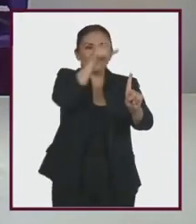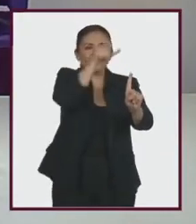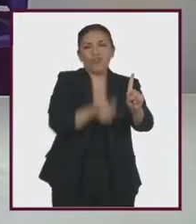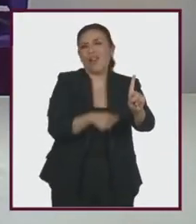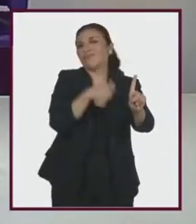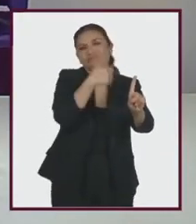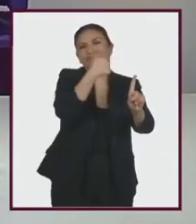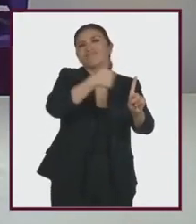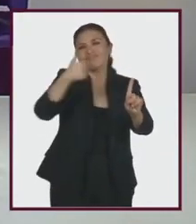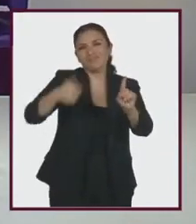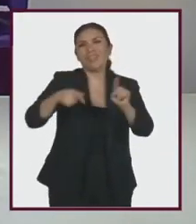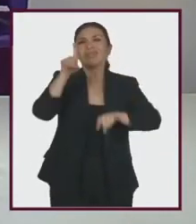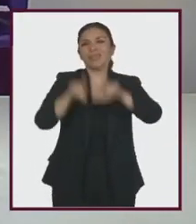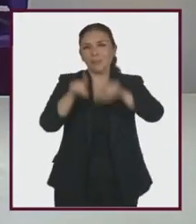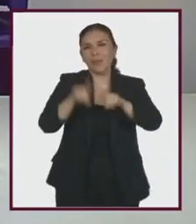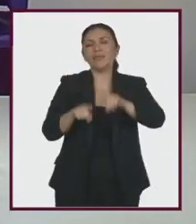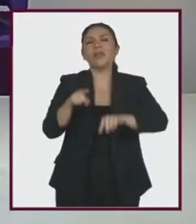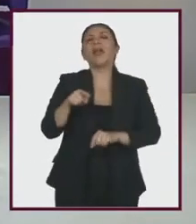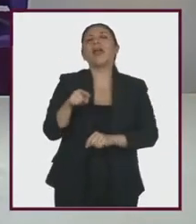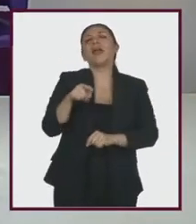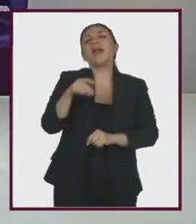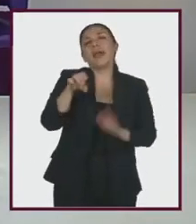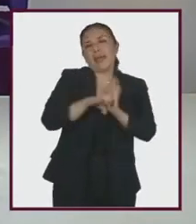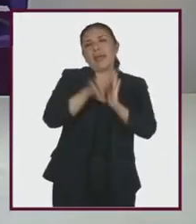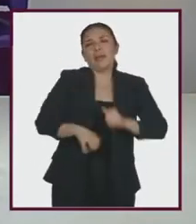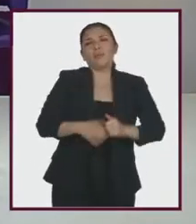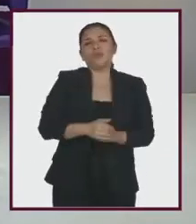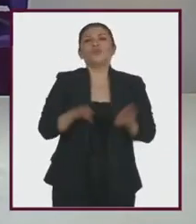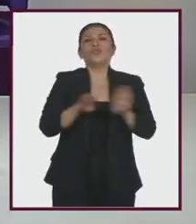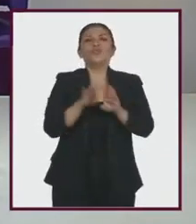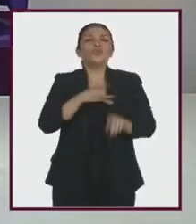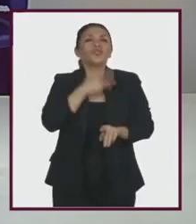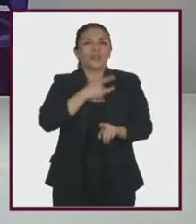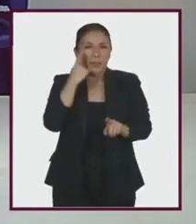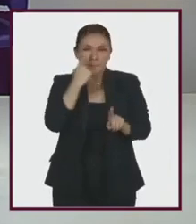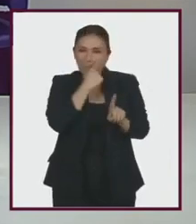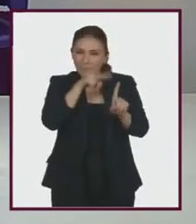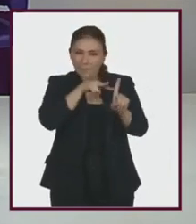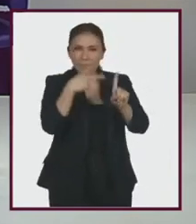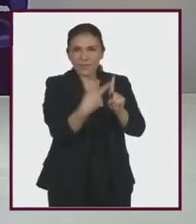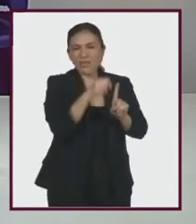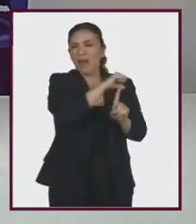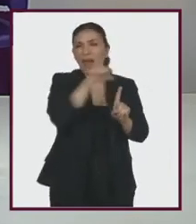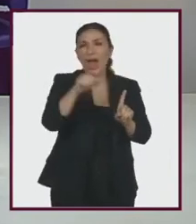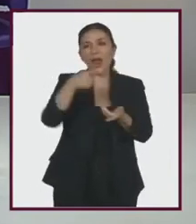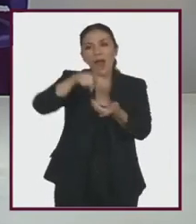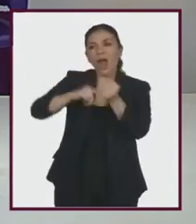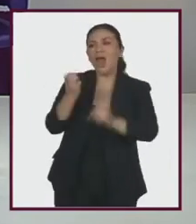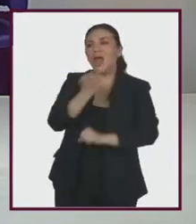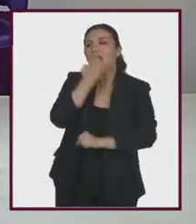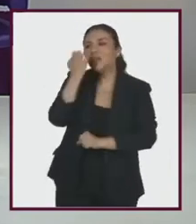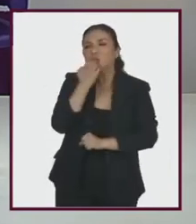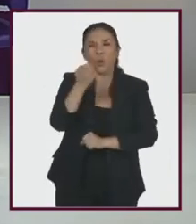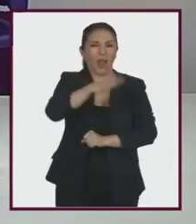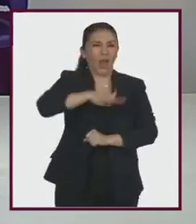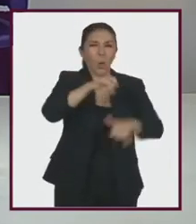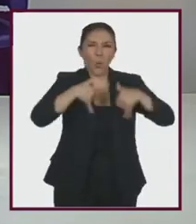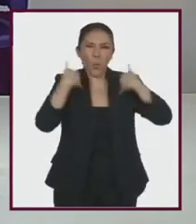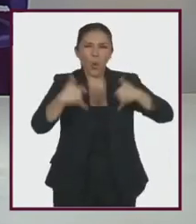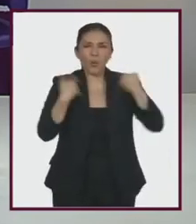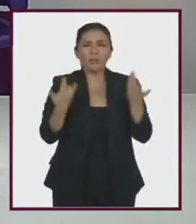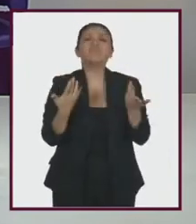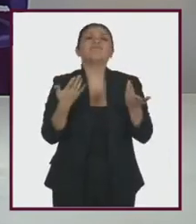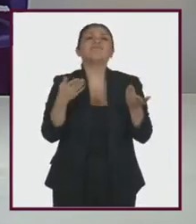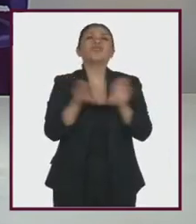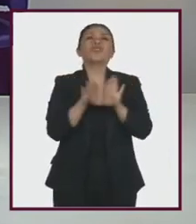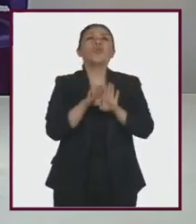Entonces, decíamos en la parte, desde la perspectiva de la escuela o de los jóvenes, pues que se